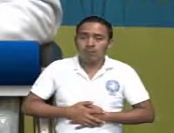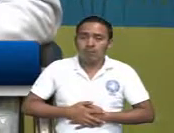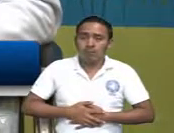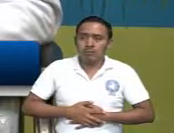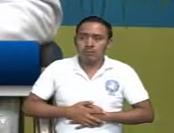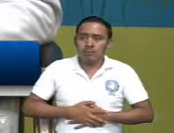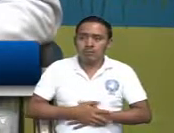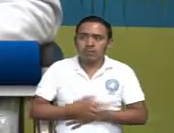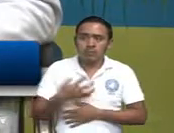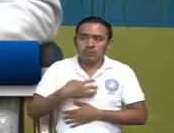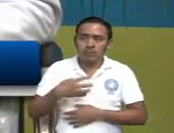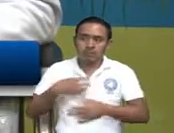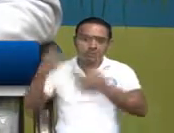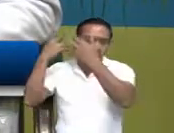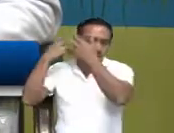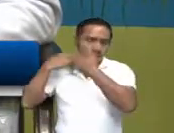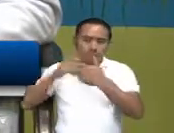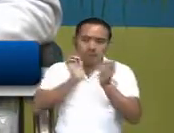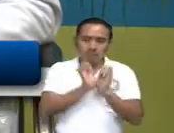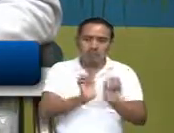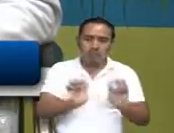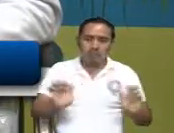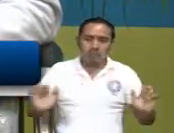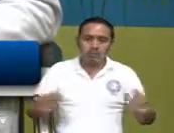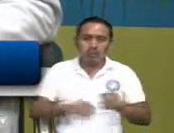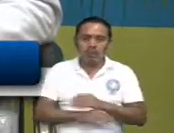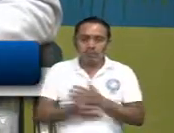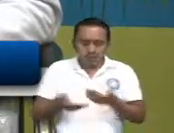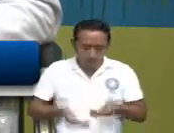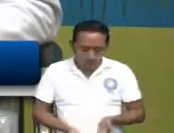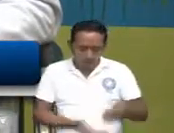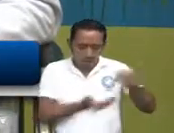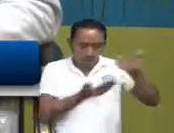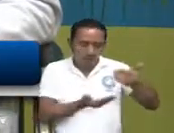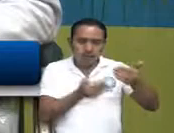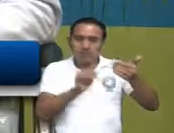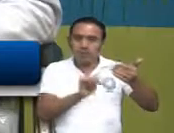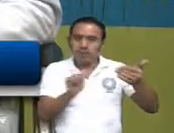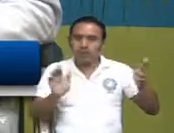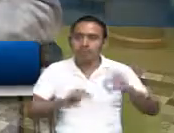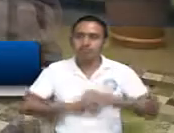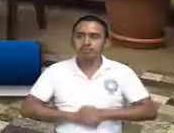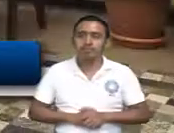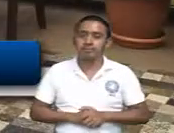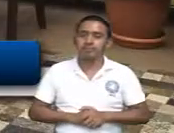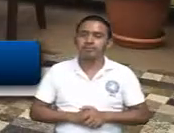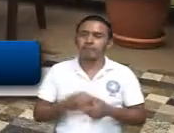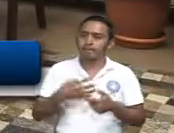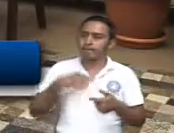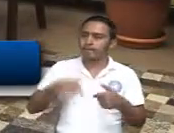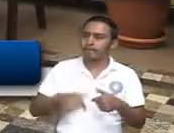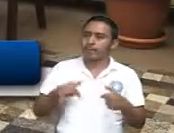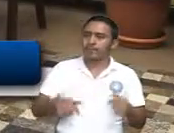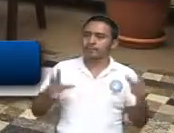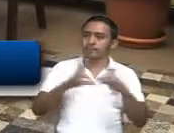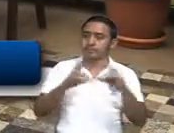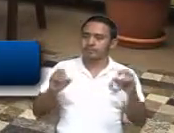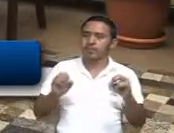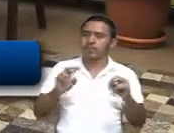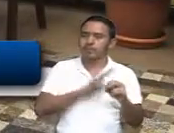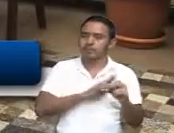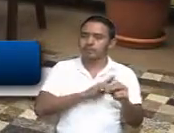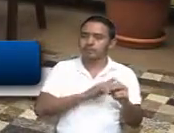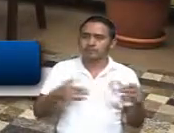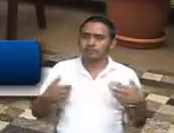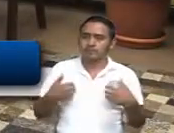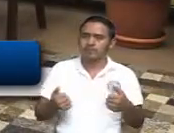la revisión de la audición en los recién nacidos es muy importante en nuestro sistema es el que cuenta con eso aquí porque yo la